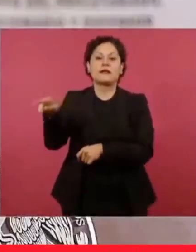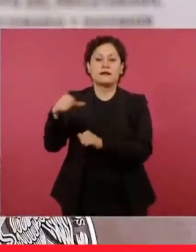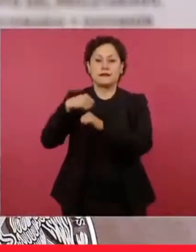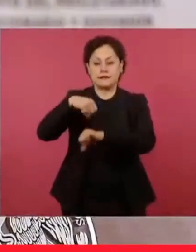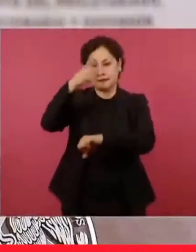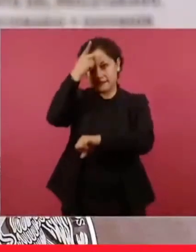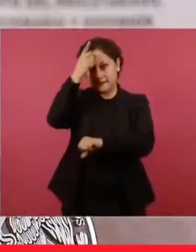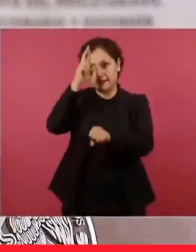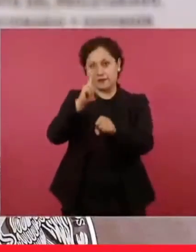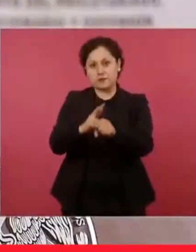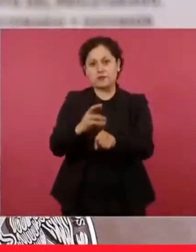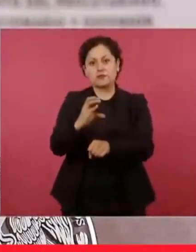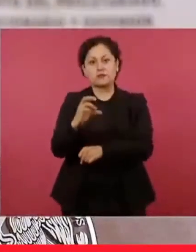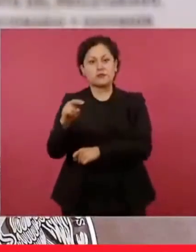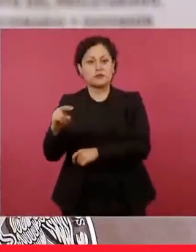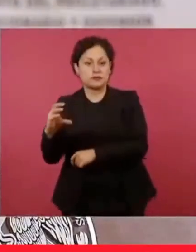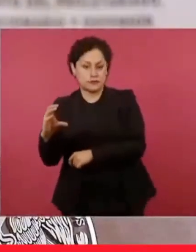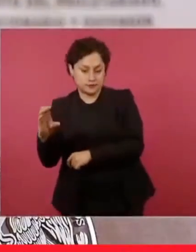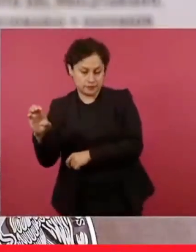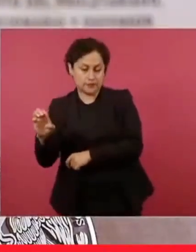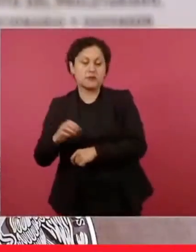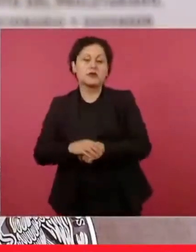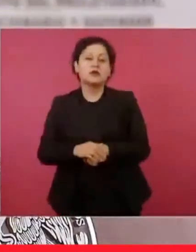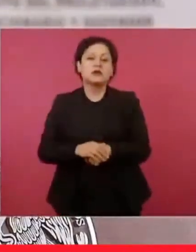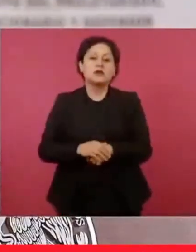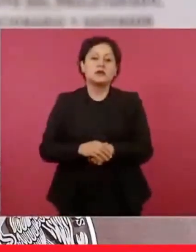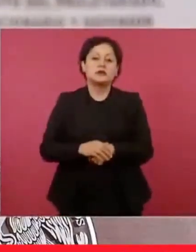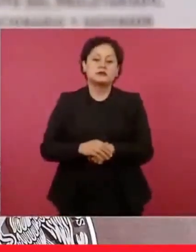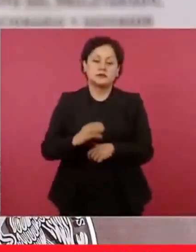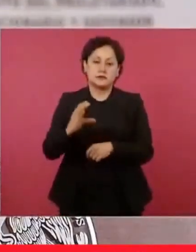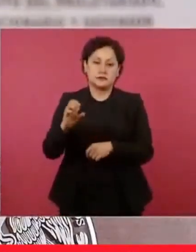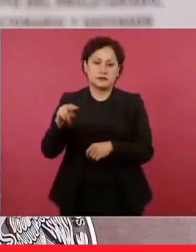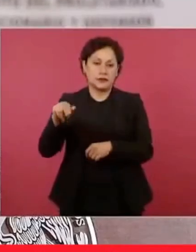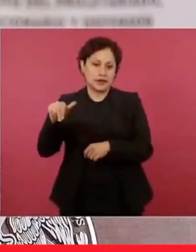Energía, quien nos ayudará a explicar cuál es la función del